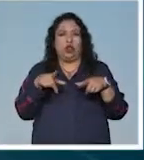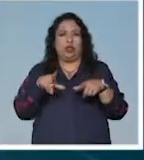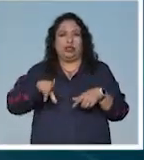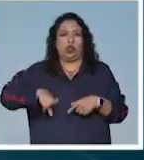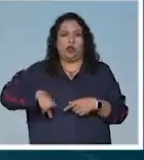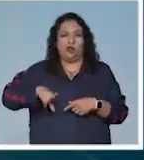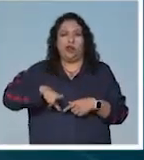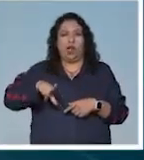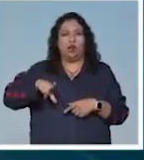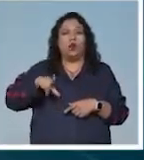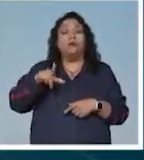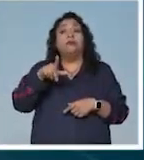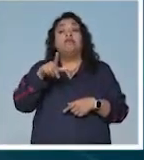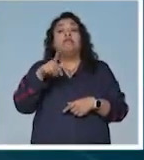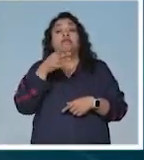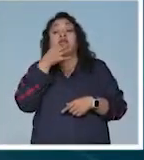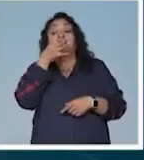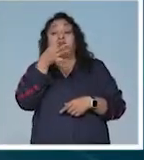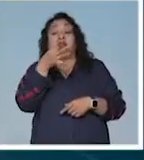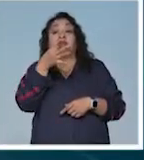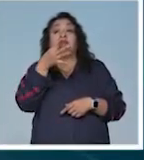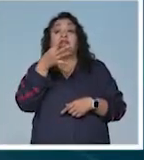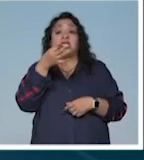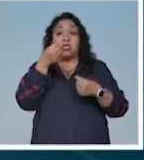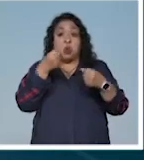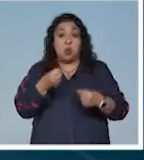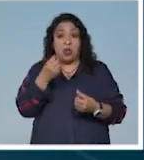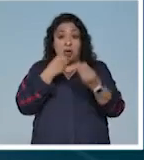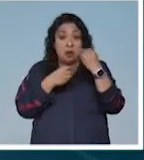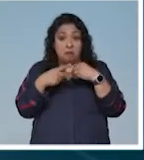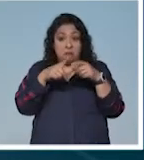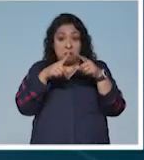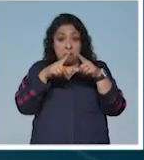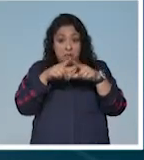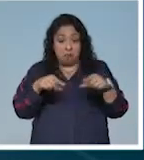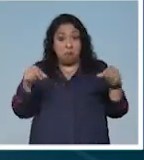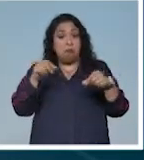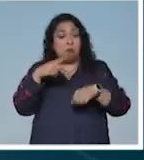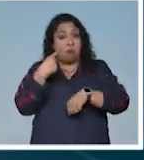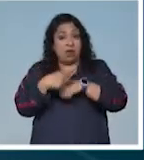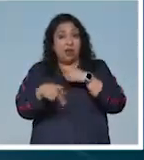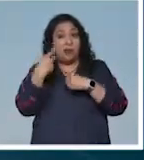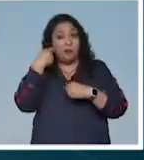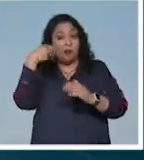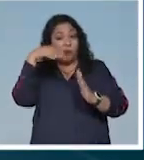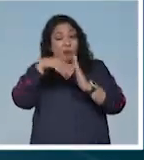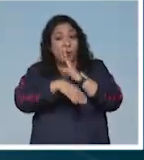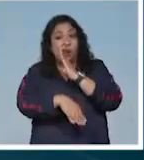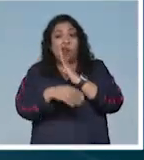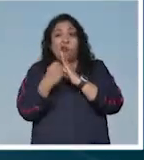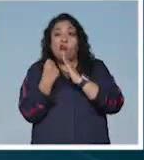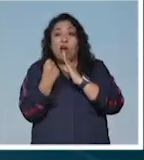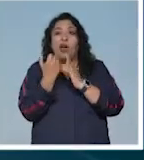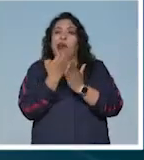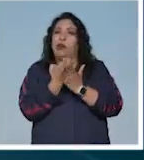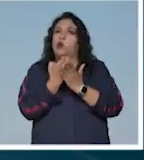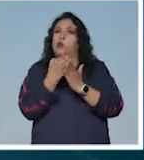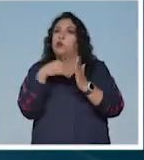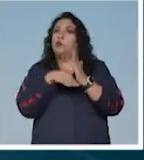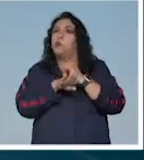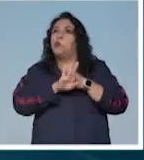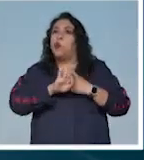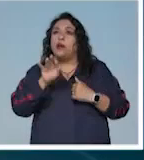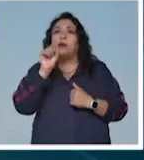han admitido que la seguridad alimentaria del país está en riesgo, lo que representa su declinación como superpoder económico y